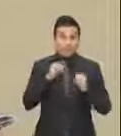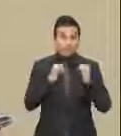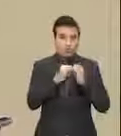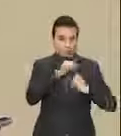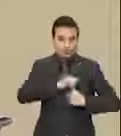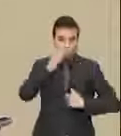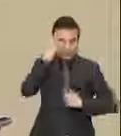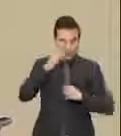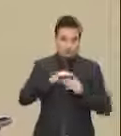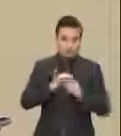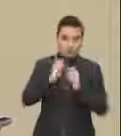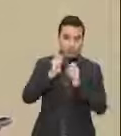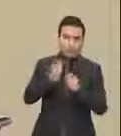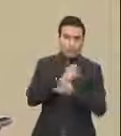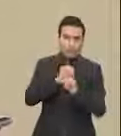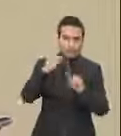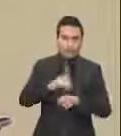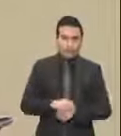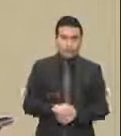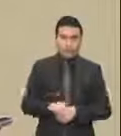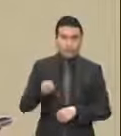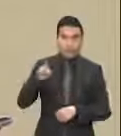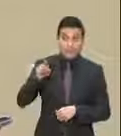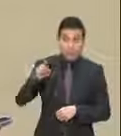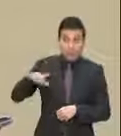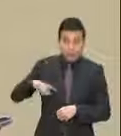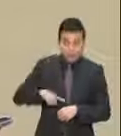votado nunca más dependiera de la voluntad de ningún gobierno